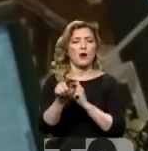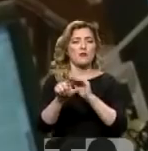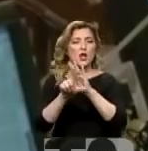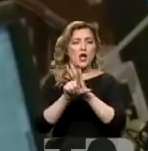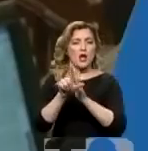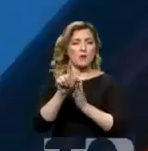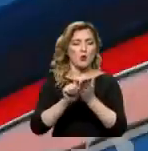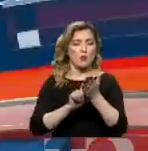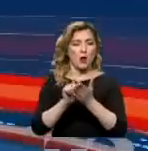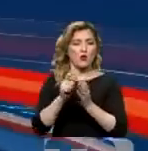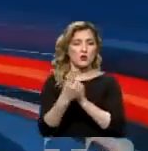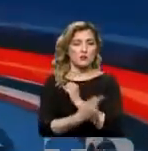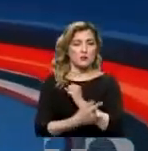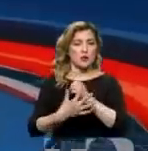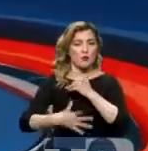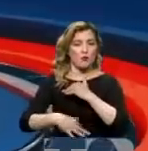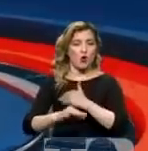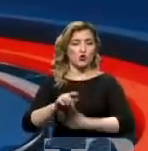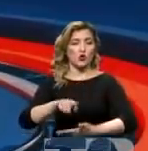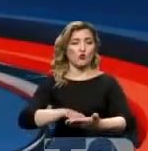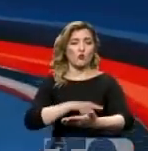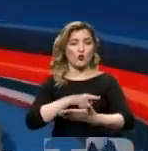horas.